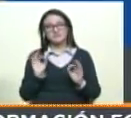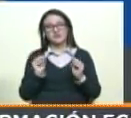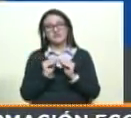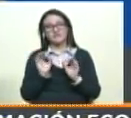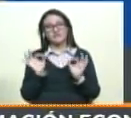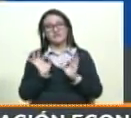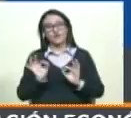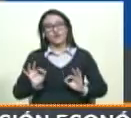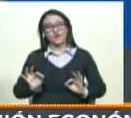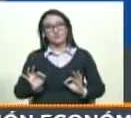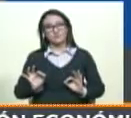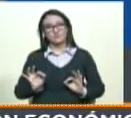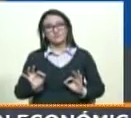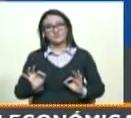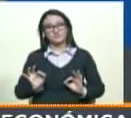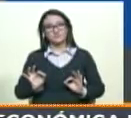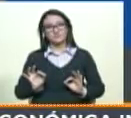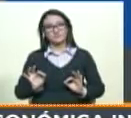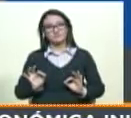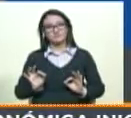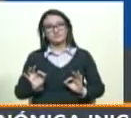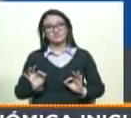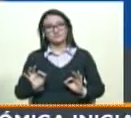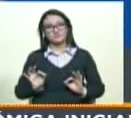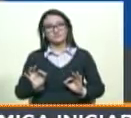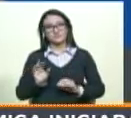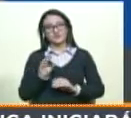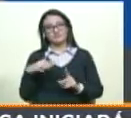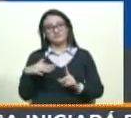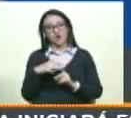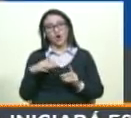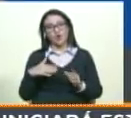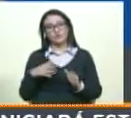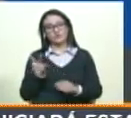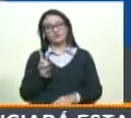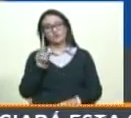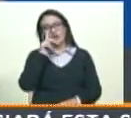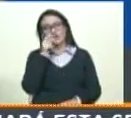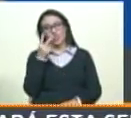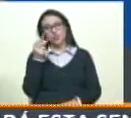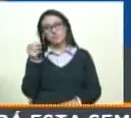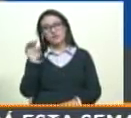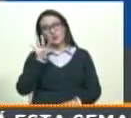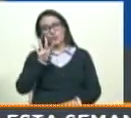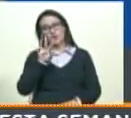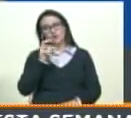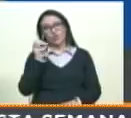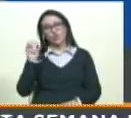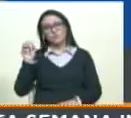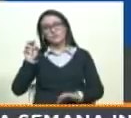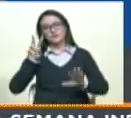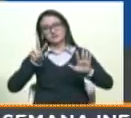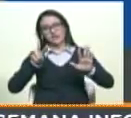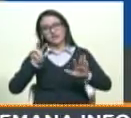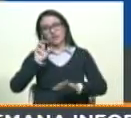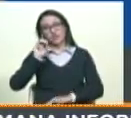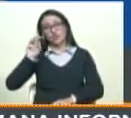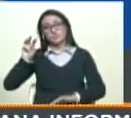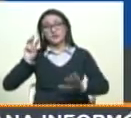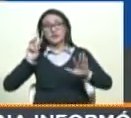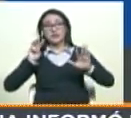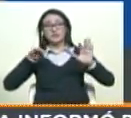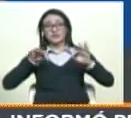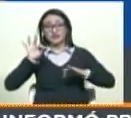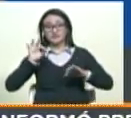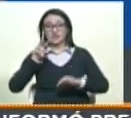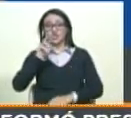formato idéntico, el mismo guión que se utilizó en Venezuela en los años 2004, 2007,